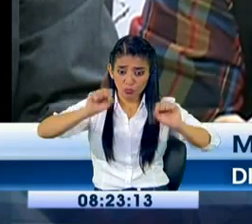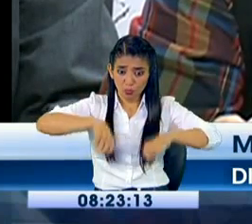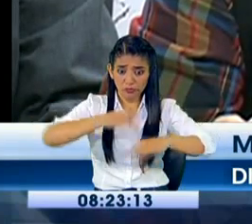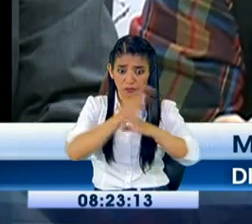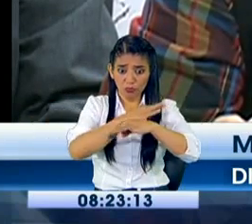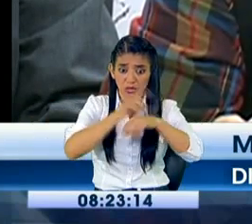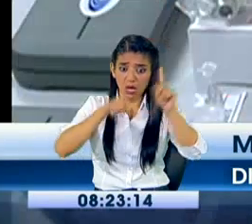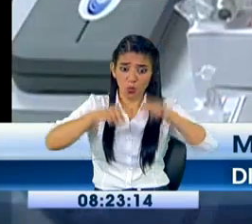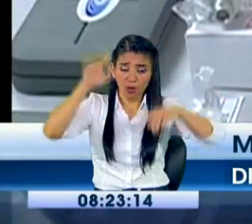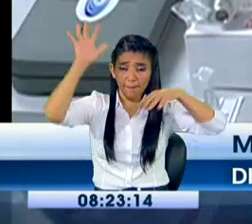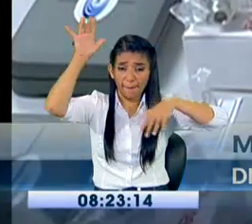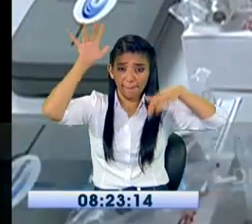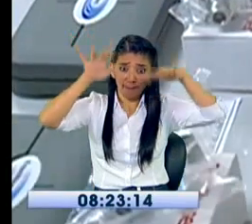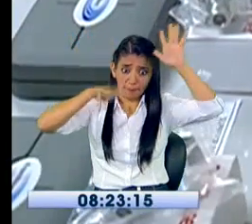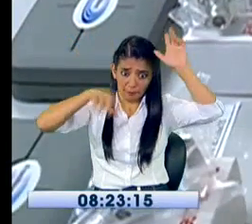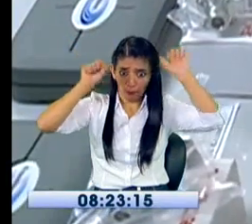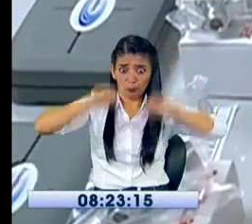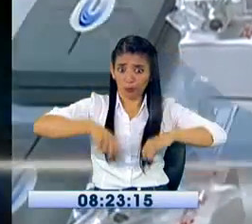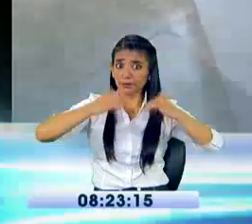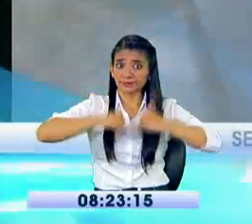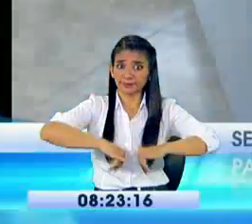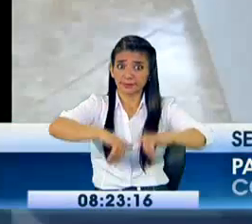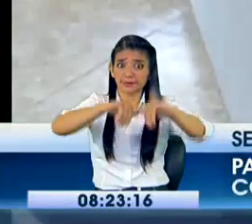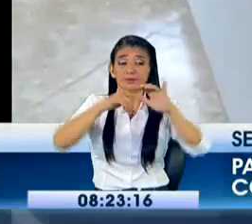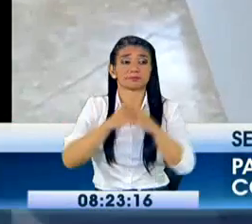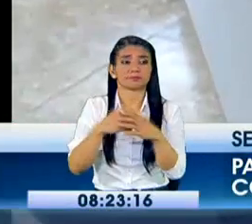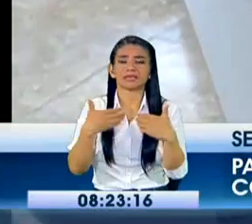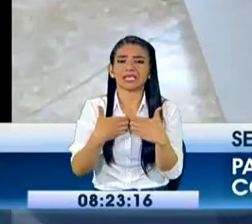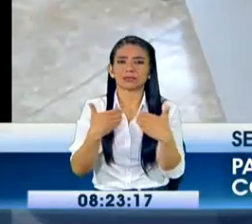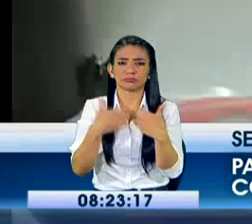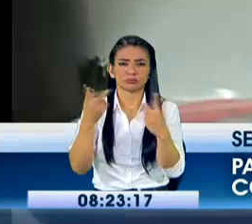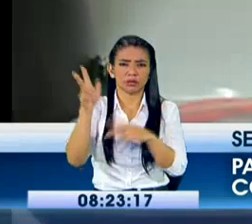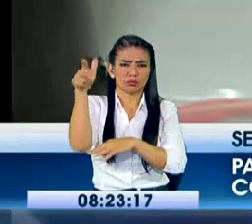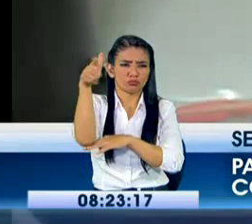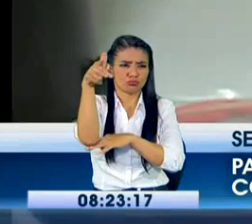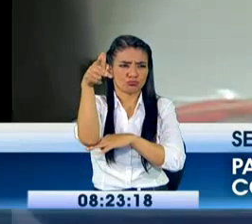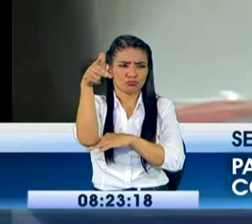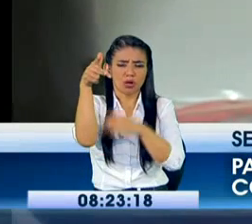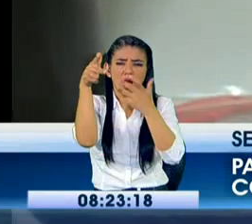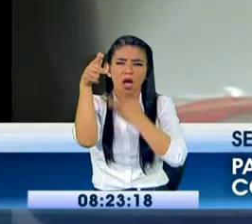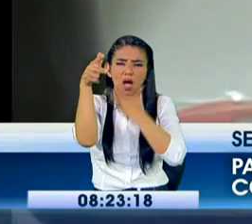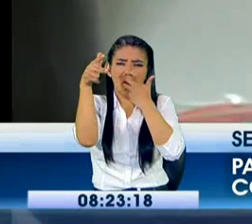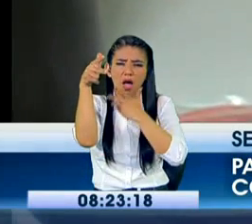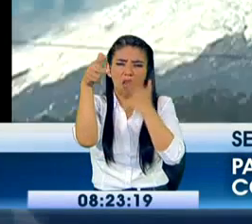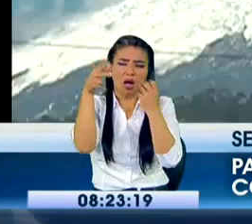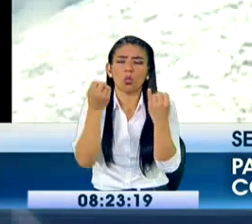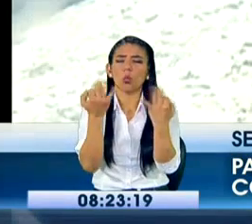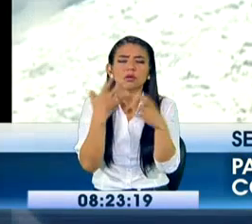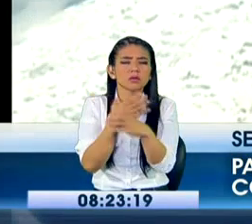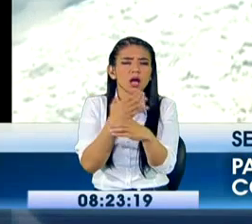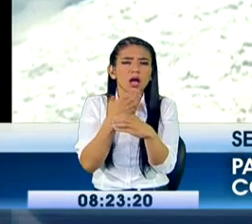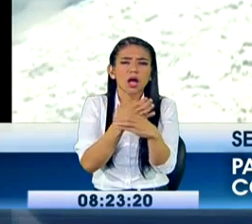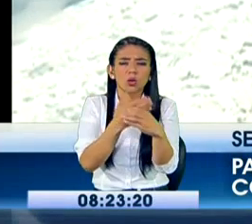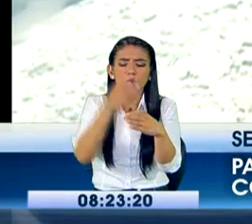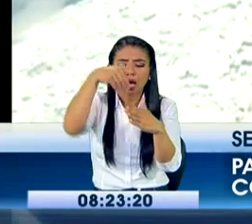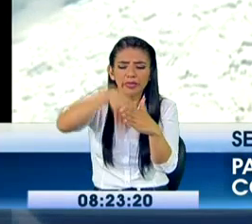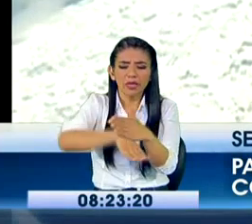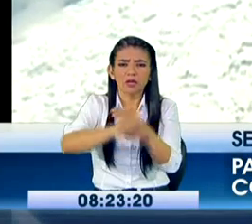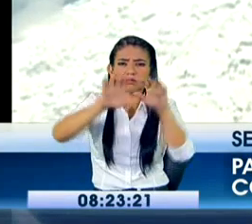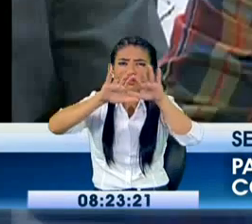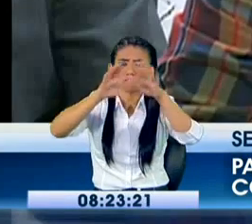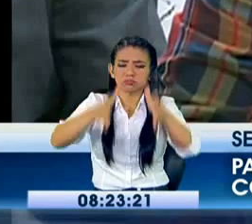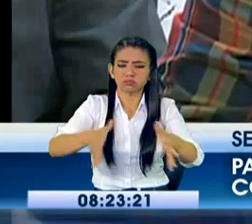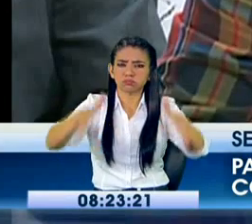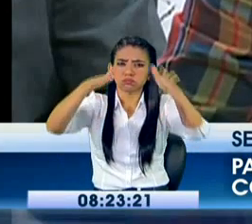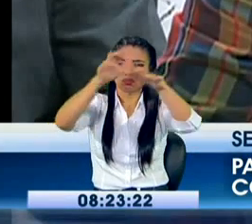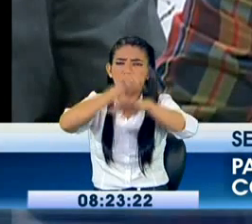es la temperatura relativa de las columnas que están saliendo, cuál es la temperatura relativa de los materiales que se están eyectando. Con los datos